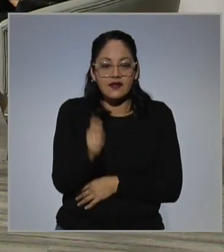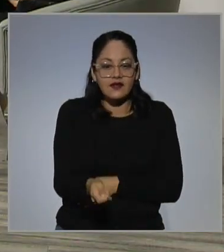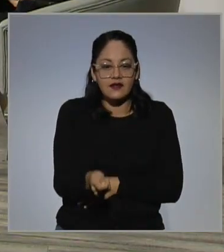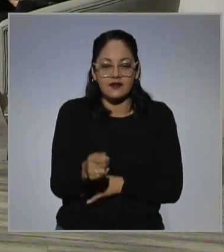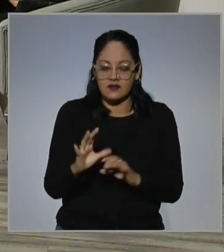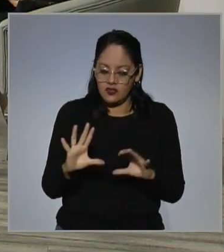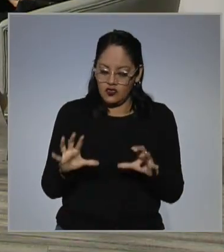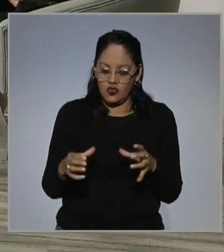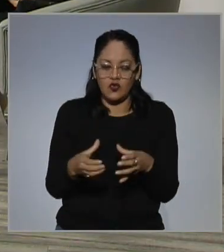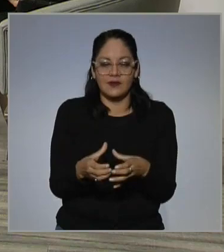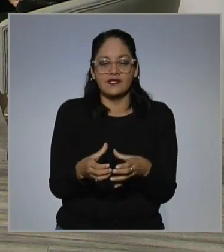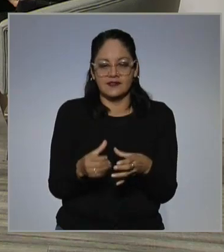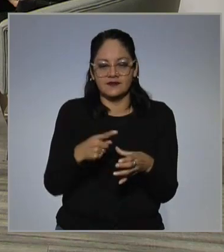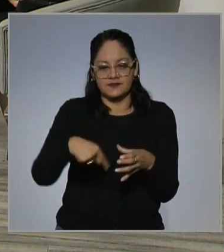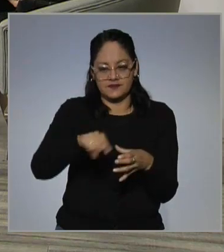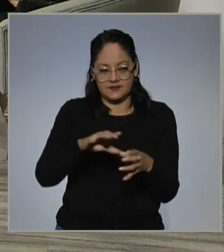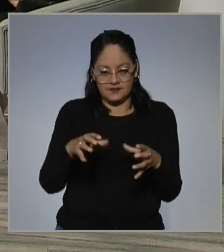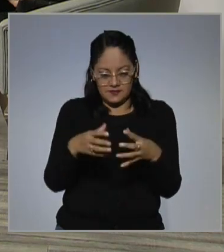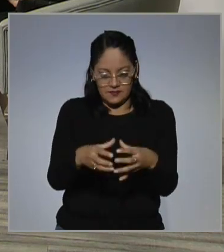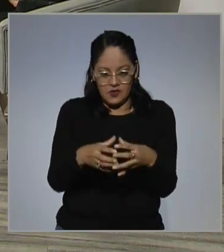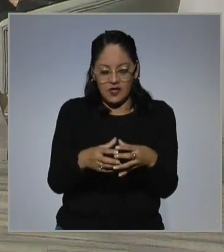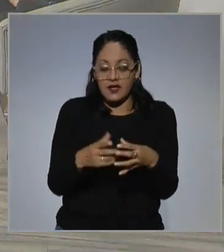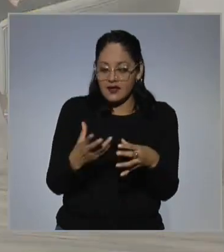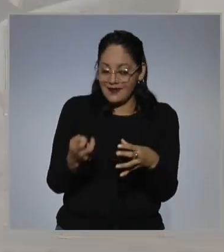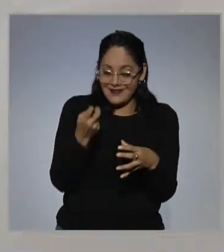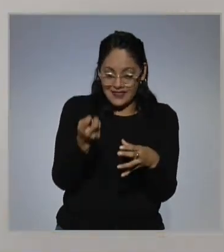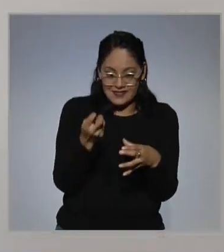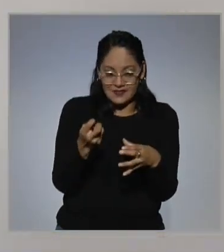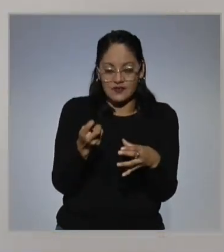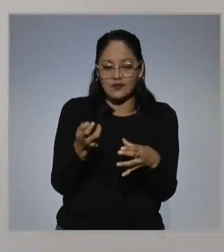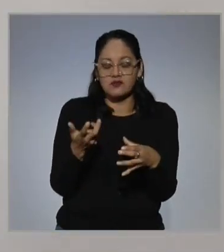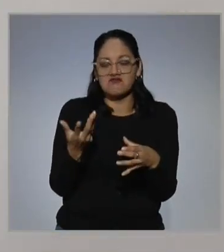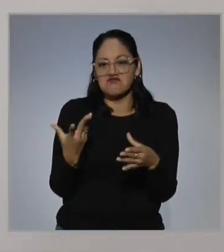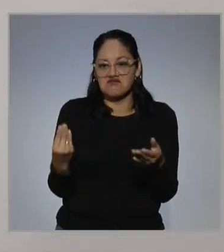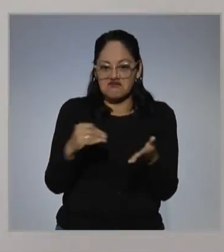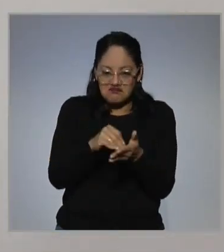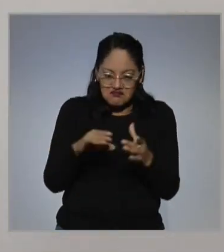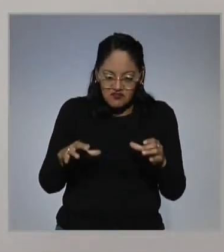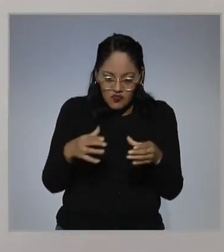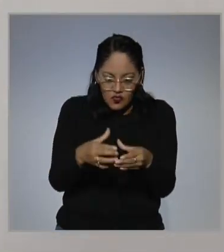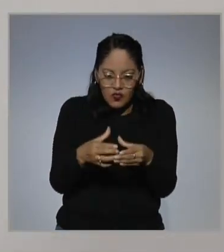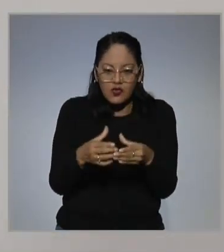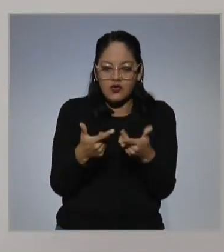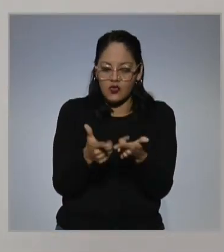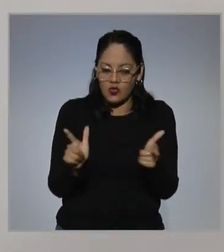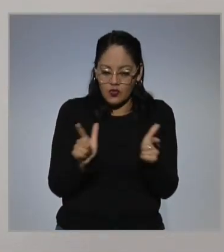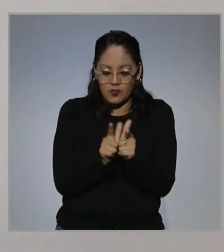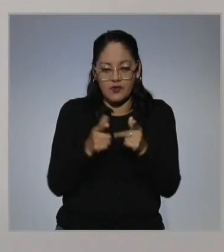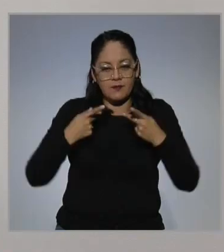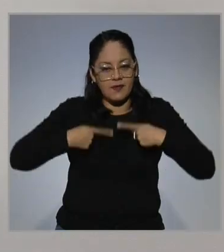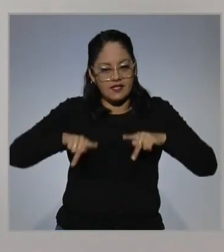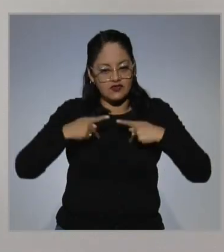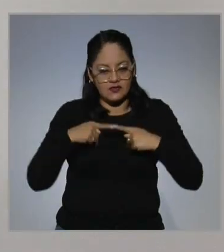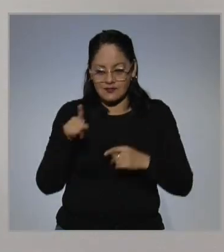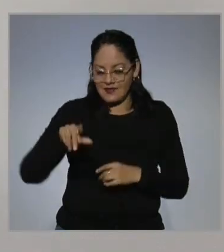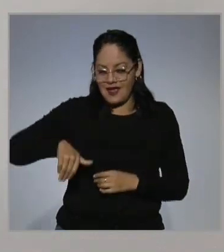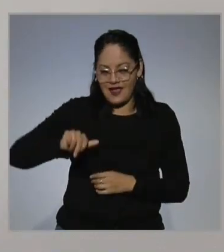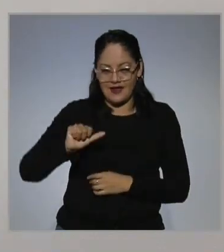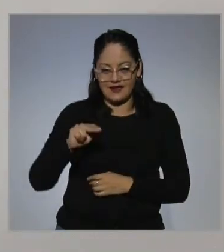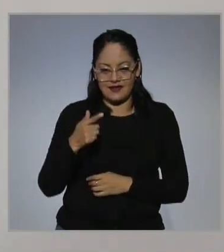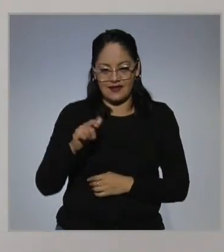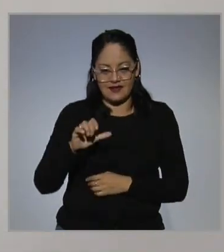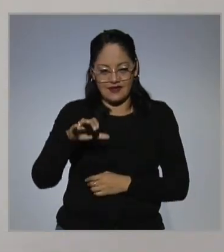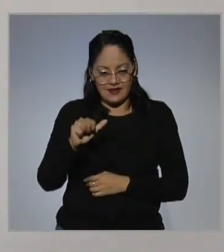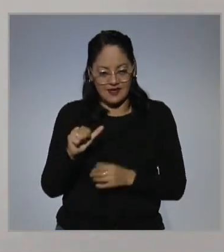la colectividad, como decía hace rato, y esta incorporación de un colectivo, de un grupo de personas, como decía Angélica, de